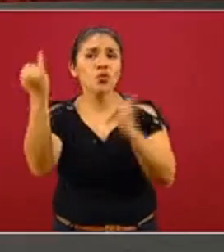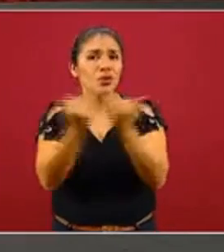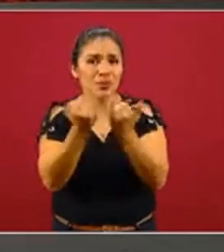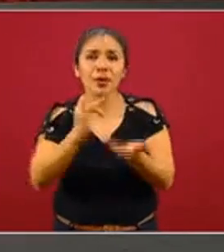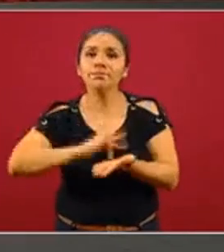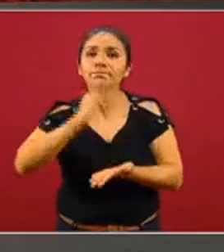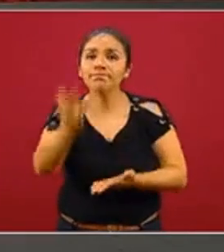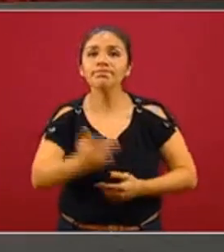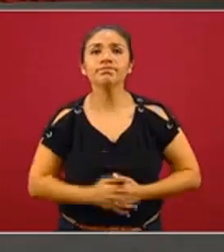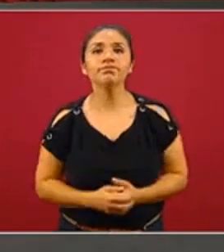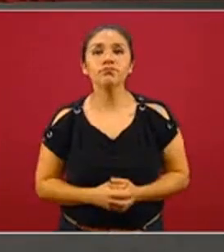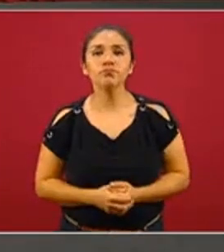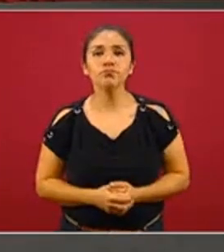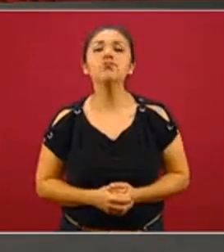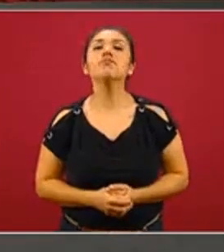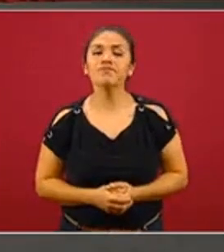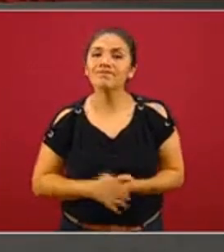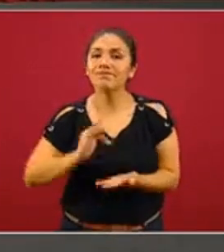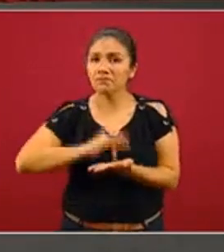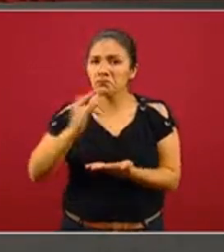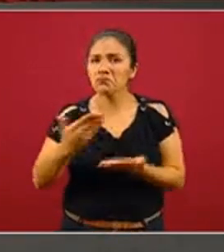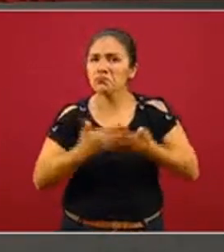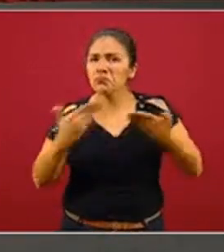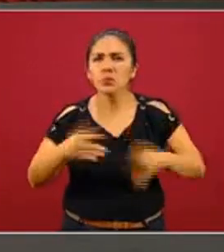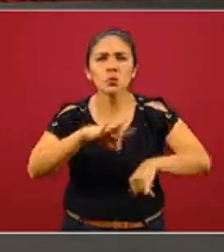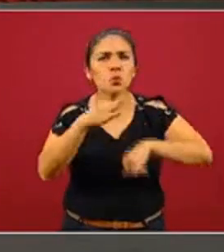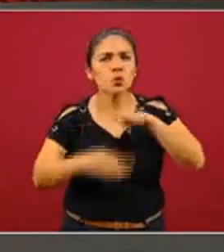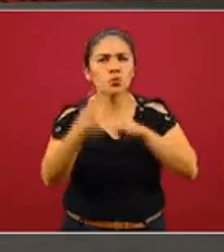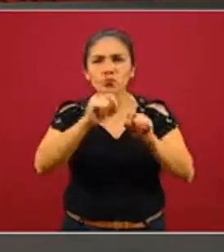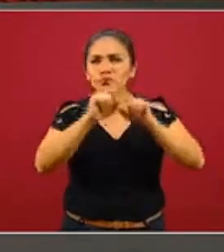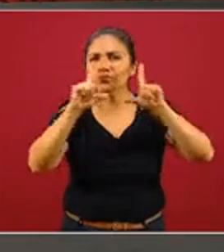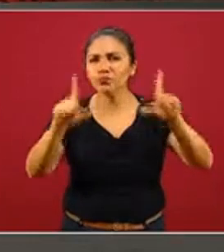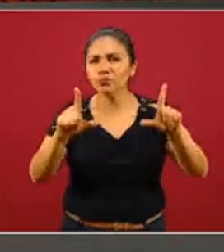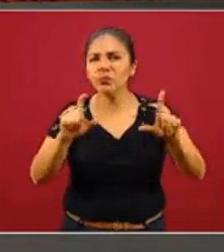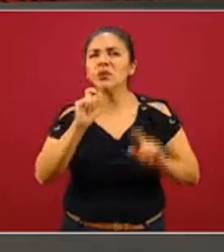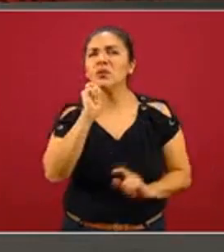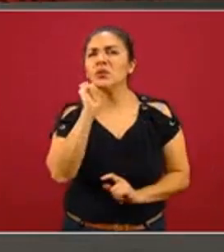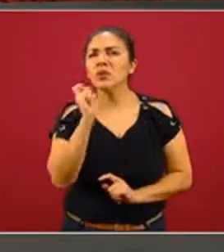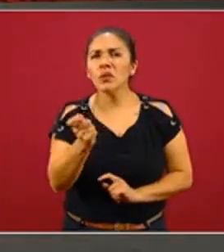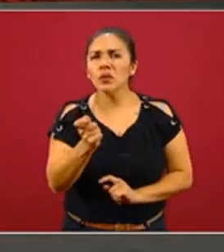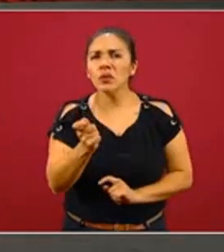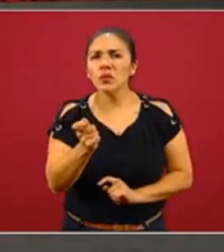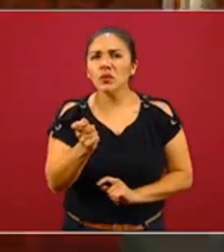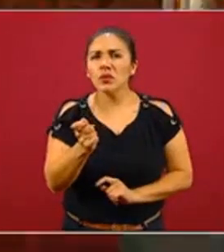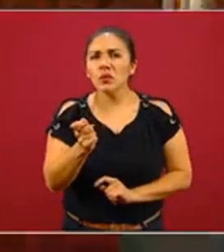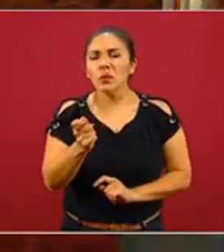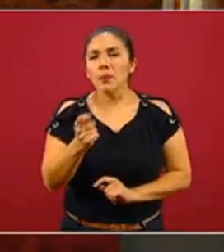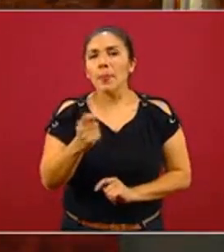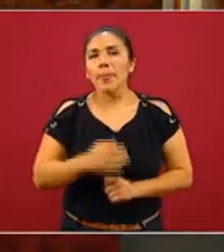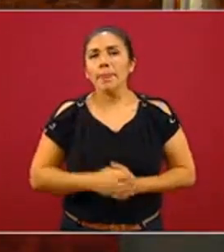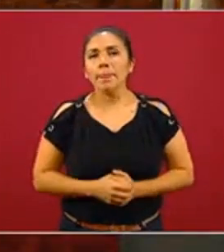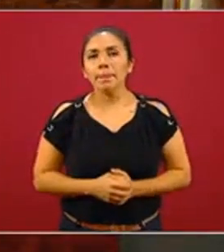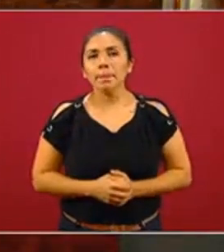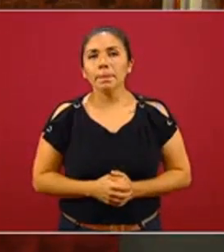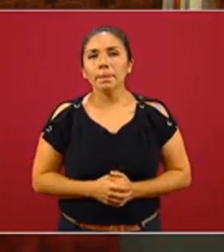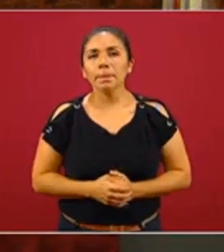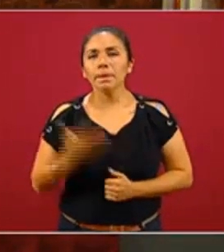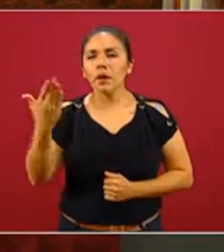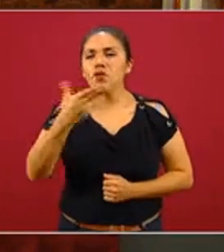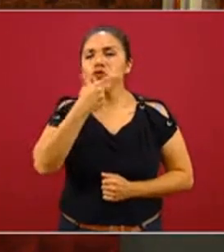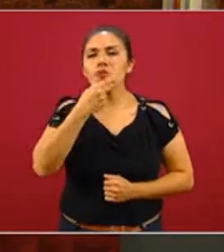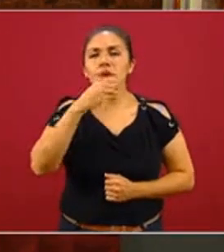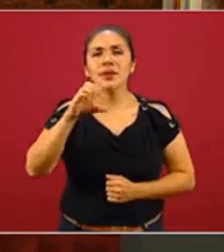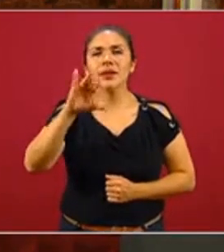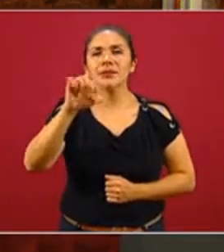Gracias, Cristian. Pasaríamos a la última presentación que nos va a hacer favor de presentarla, Cristian Scott,